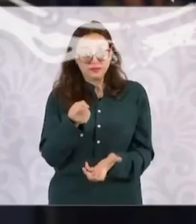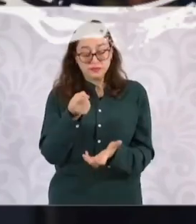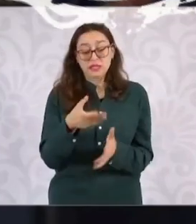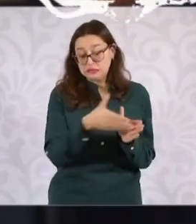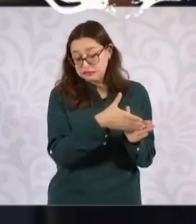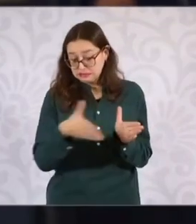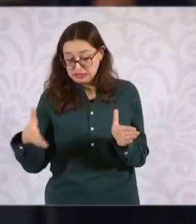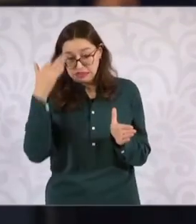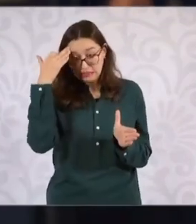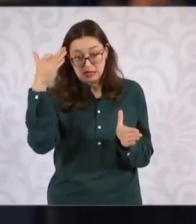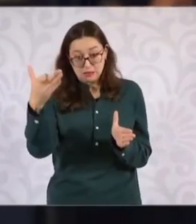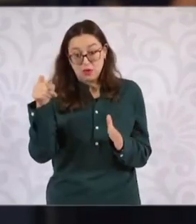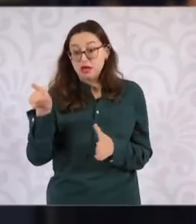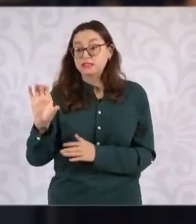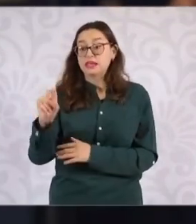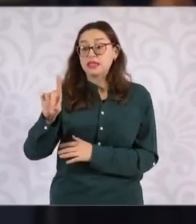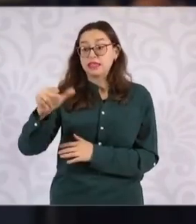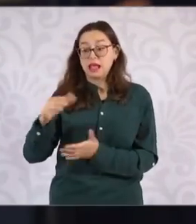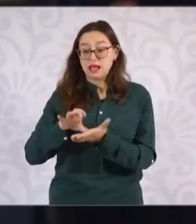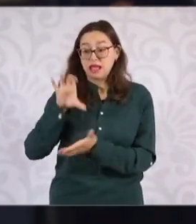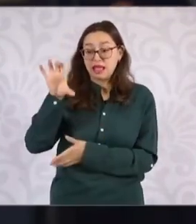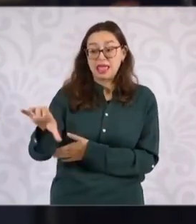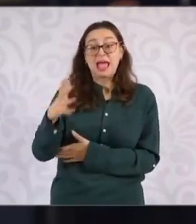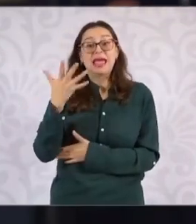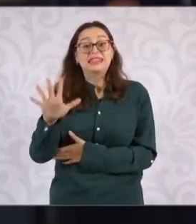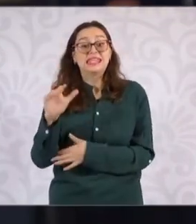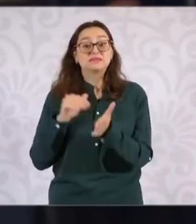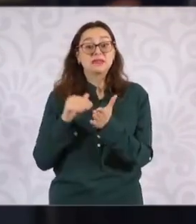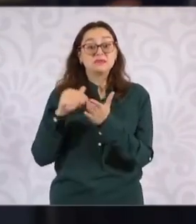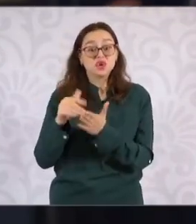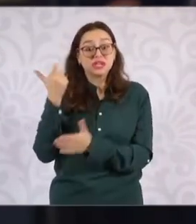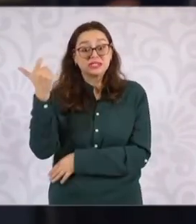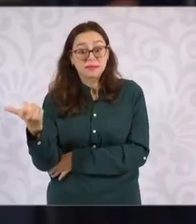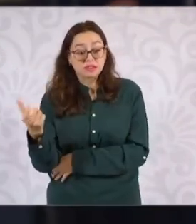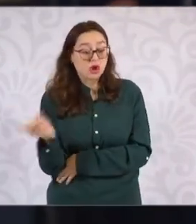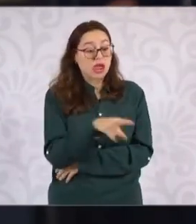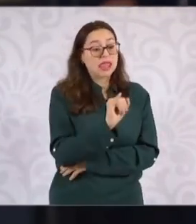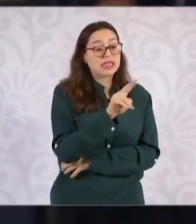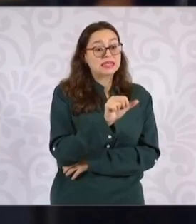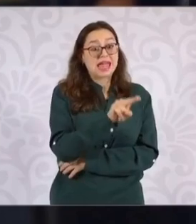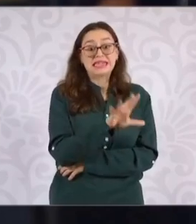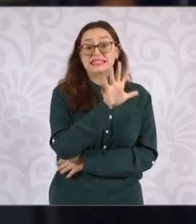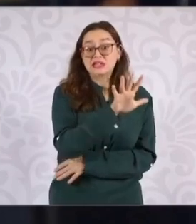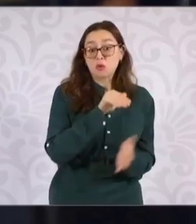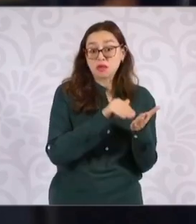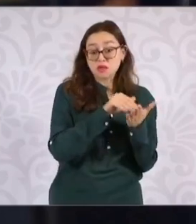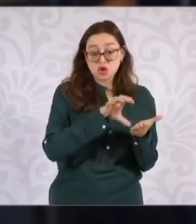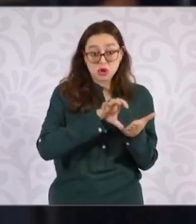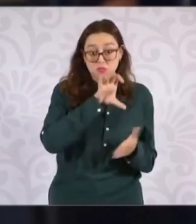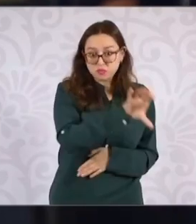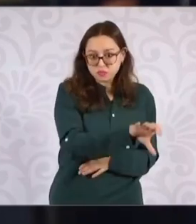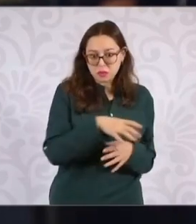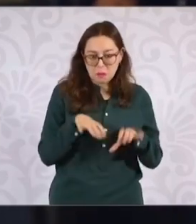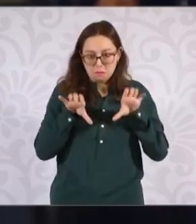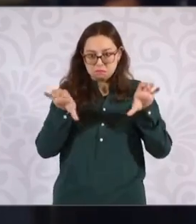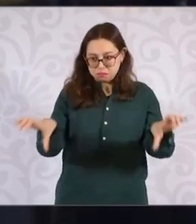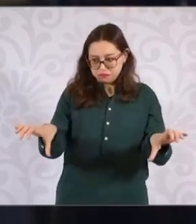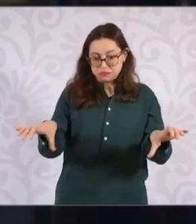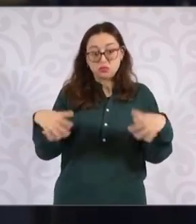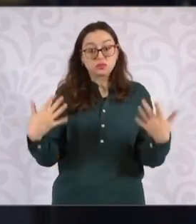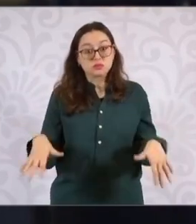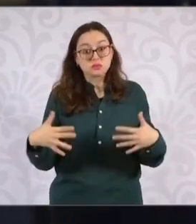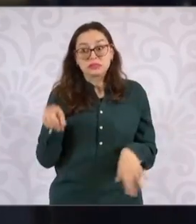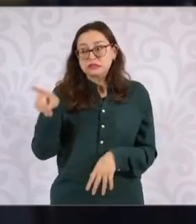de 2019 a 2024, la CNDH recibió arriba de 10 mil millones de pesos y el INAI arriba de 5 mil millones de pesos. Lo que recibió la comisión